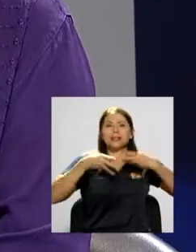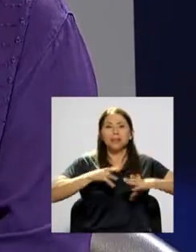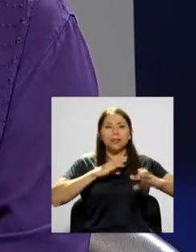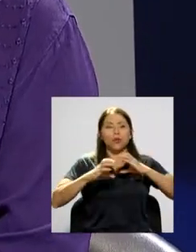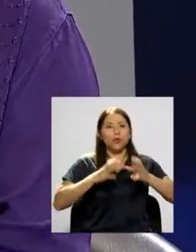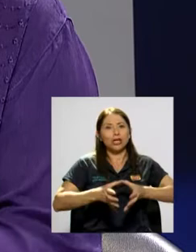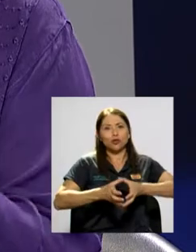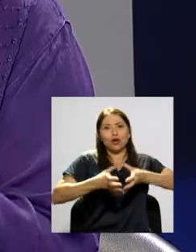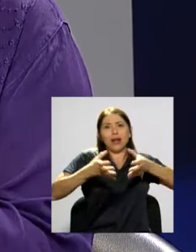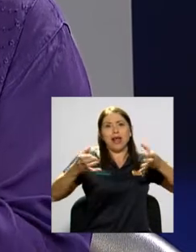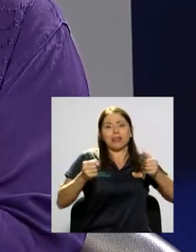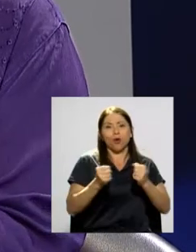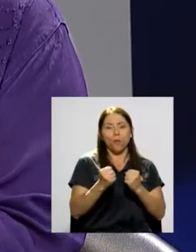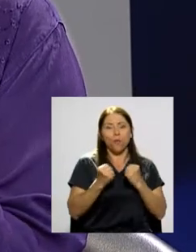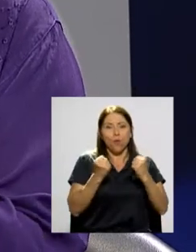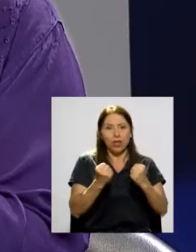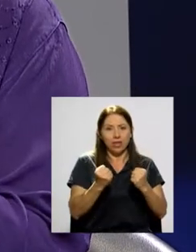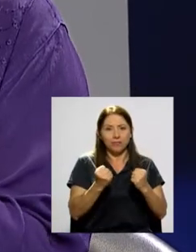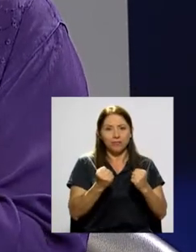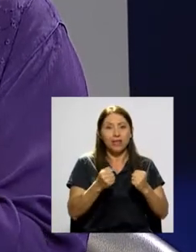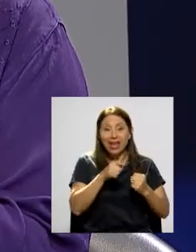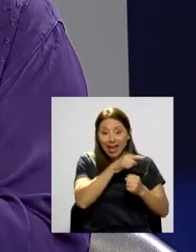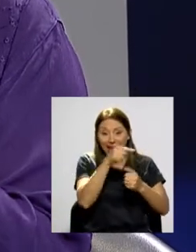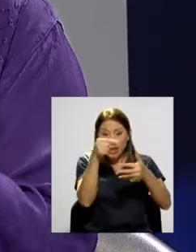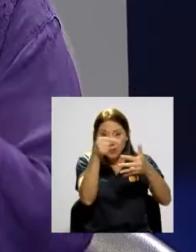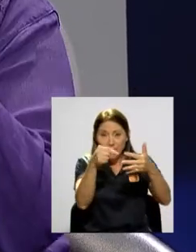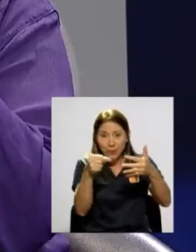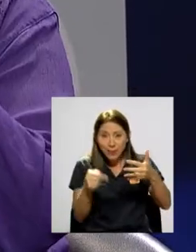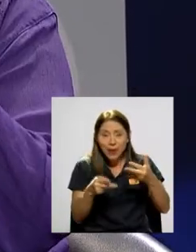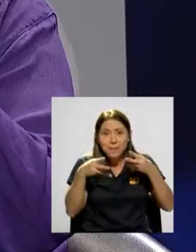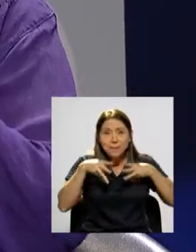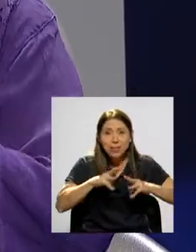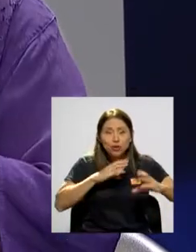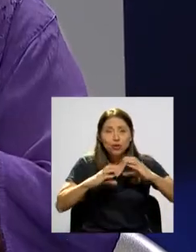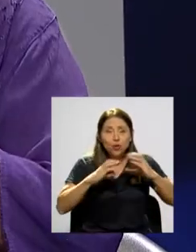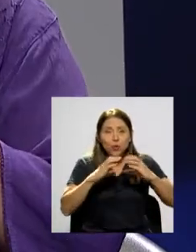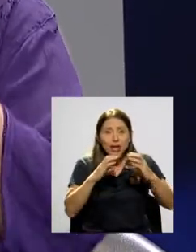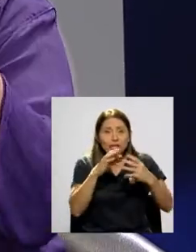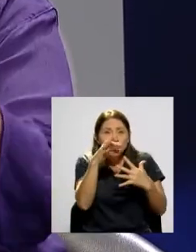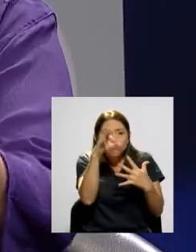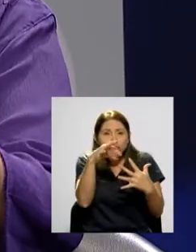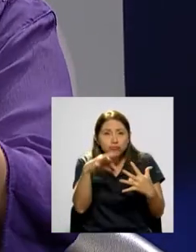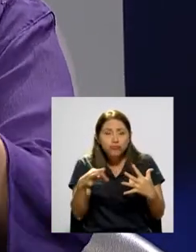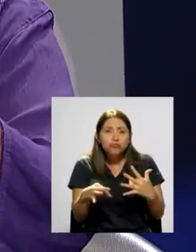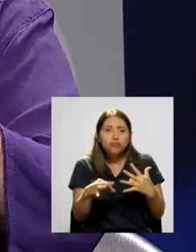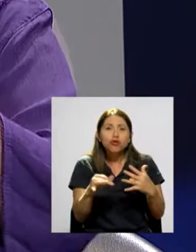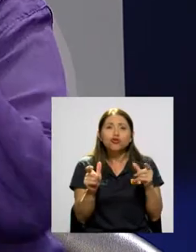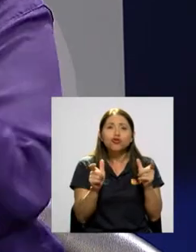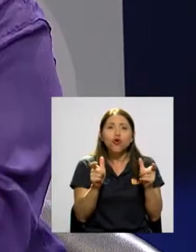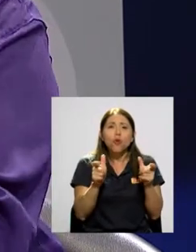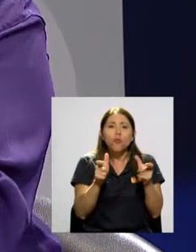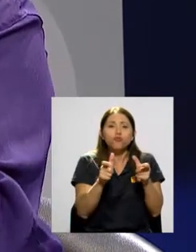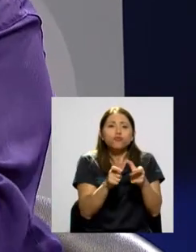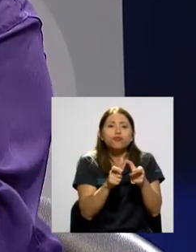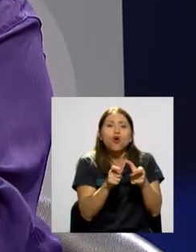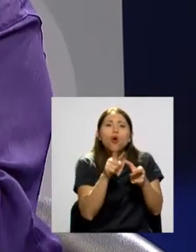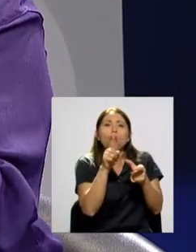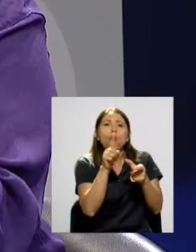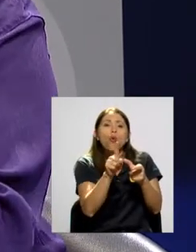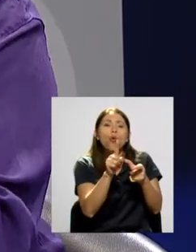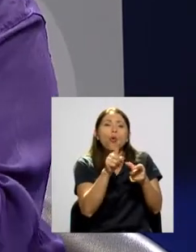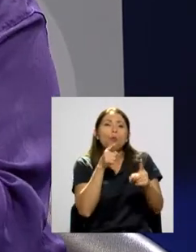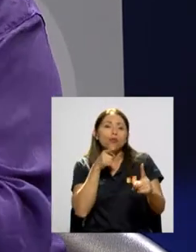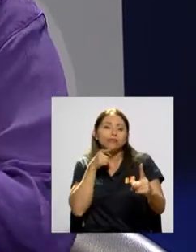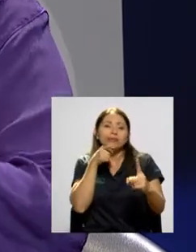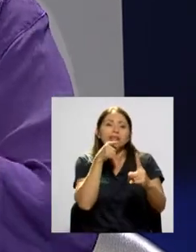alcance. Yo considero que estos medios terminan siendo un poco de medios de nicho, ¿verdad? Son consumidos por una población, por